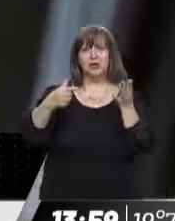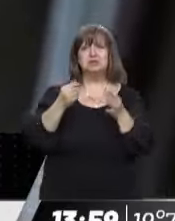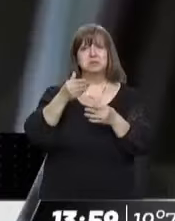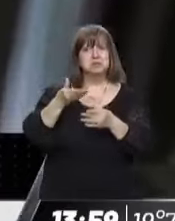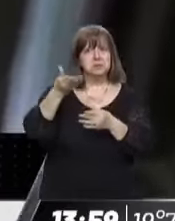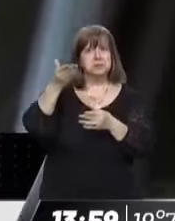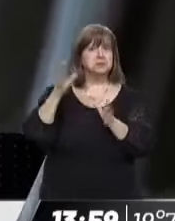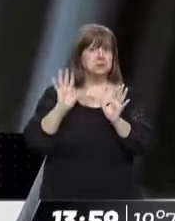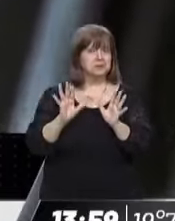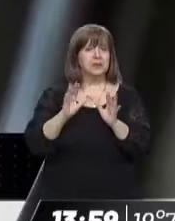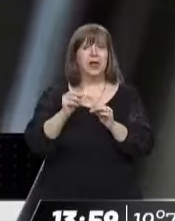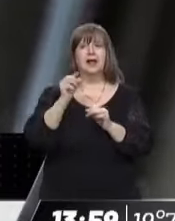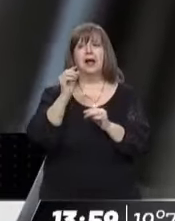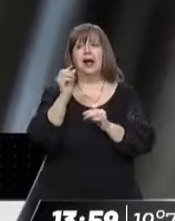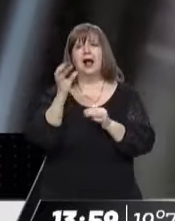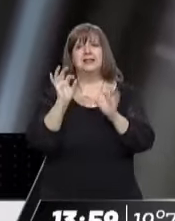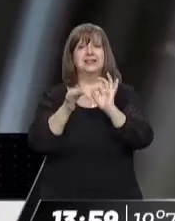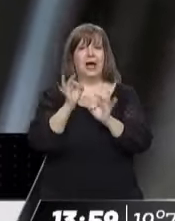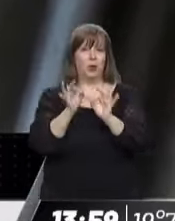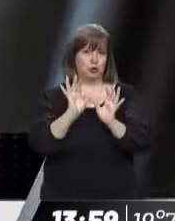se dan de algunos centavos.